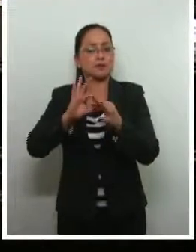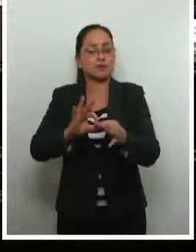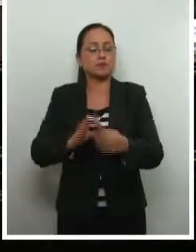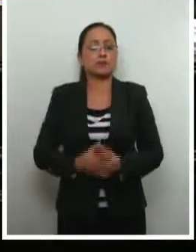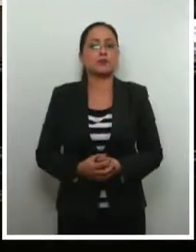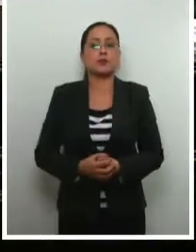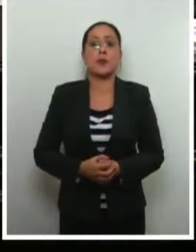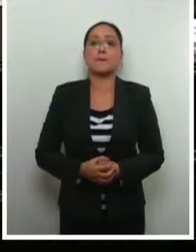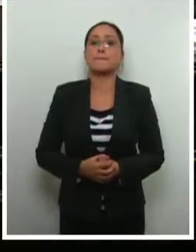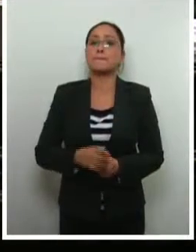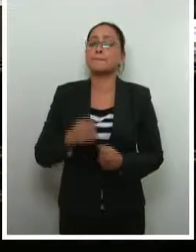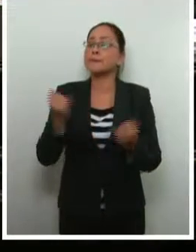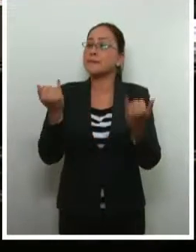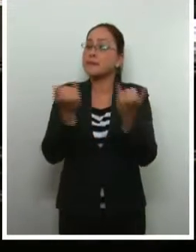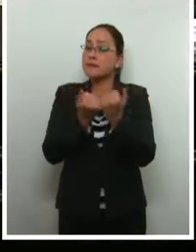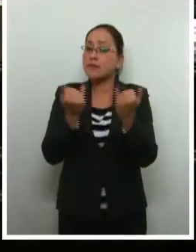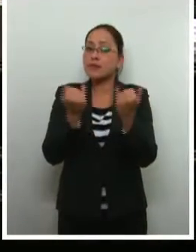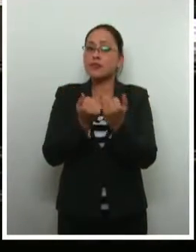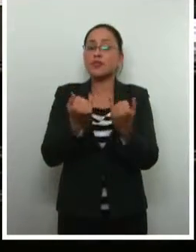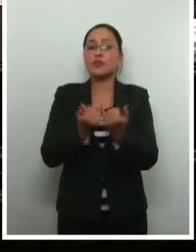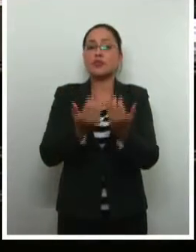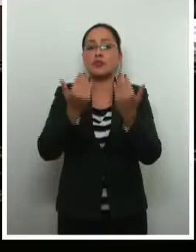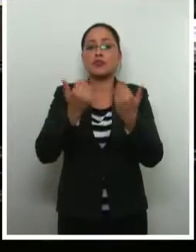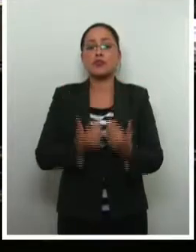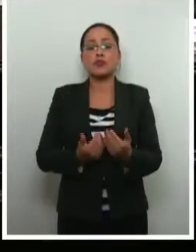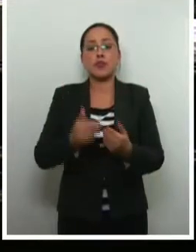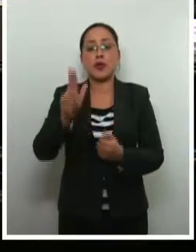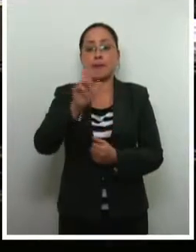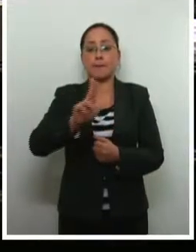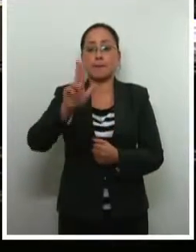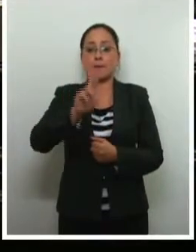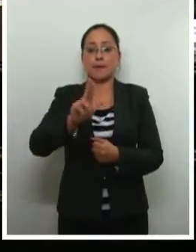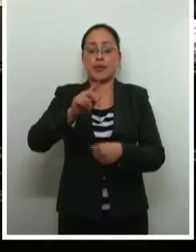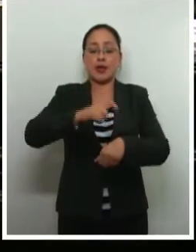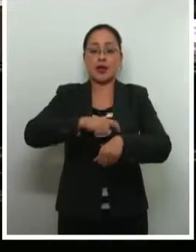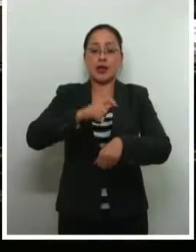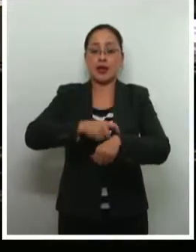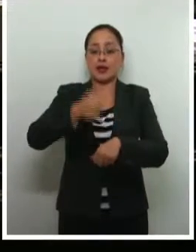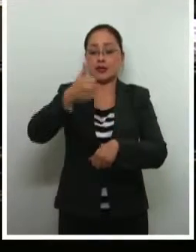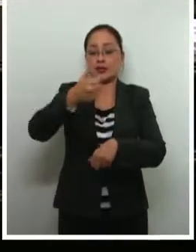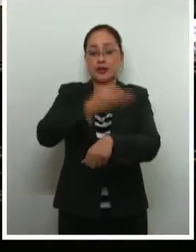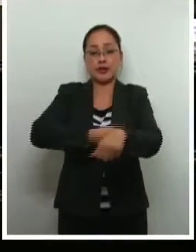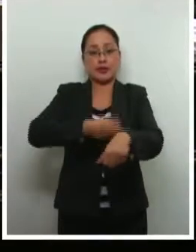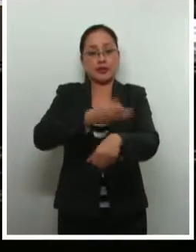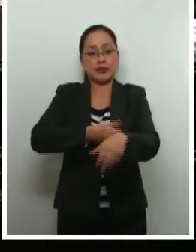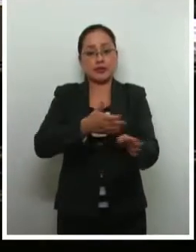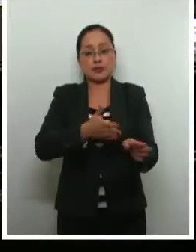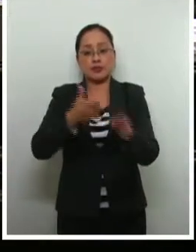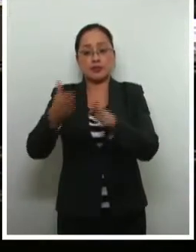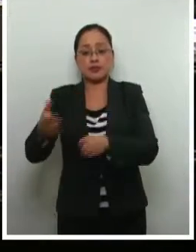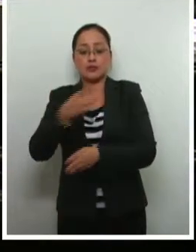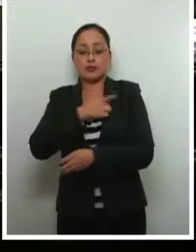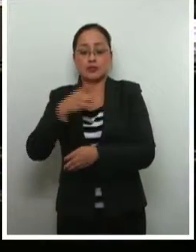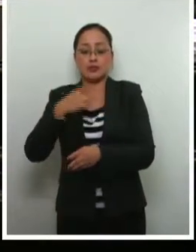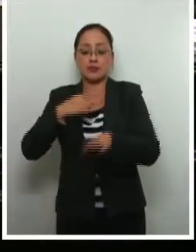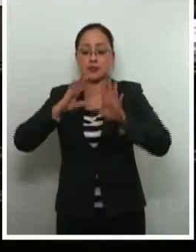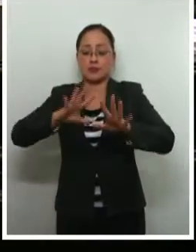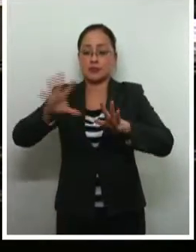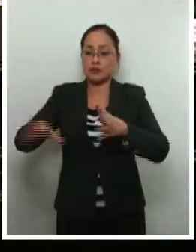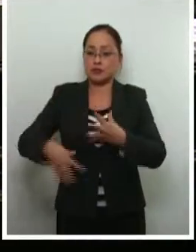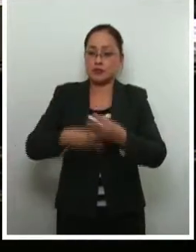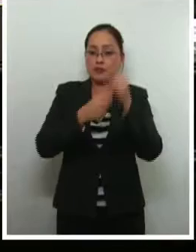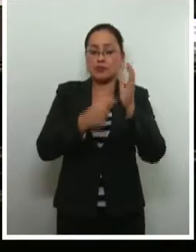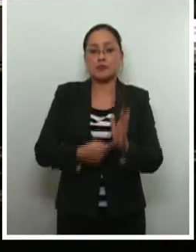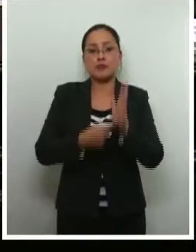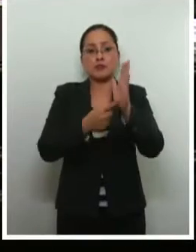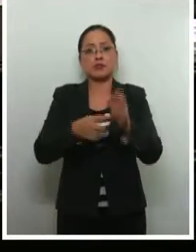de la misma manera, el martes a las 18 horas deberán estar